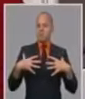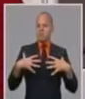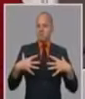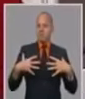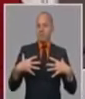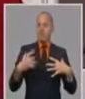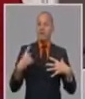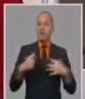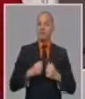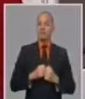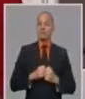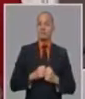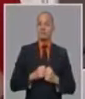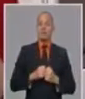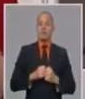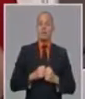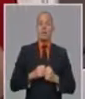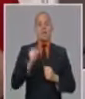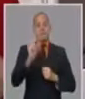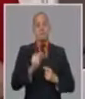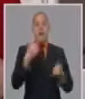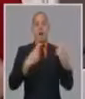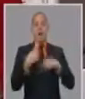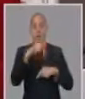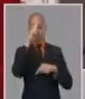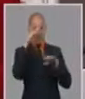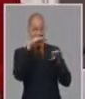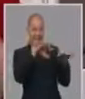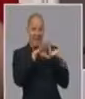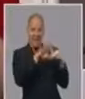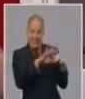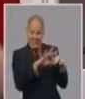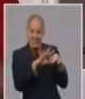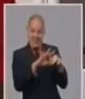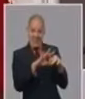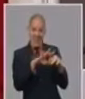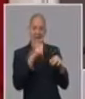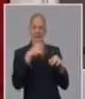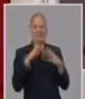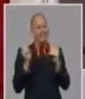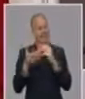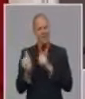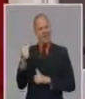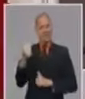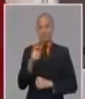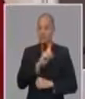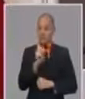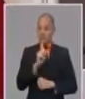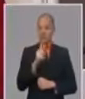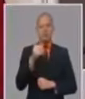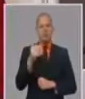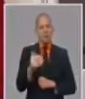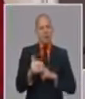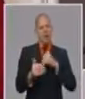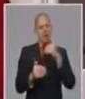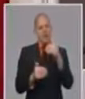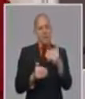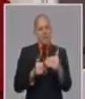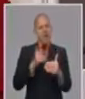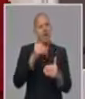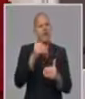terapia. Todo eso lleva una rehabilitación importante, progresiva. Otras, ya esas